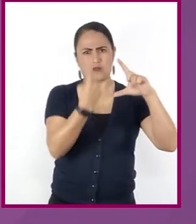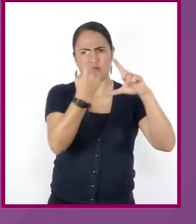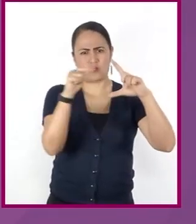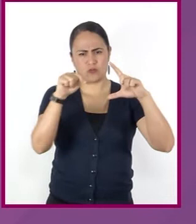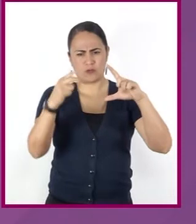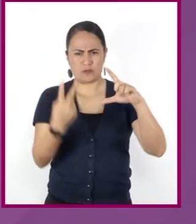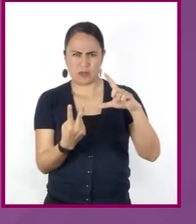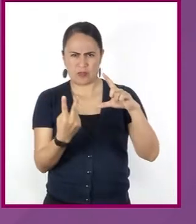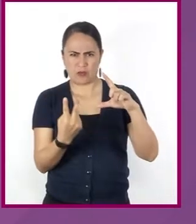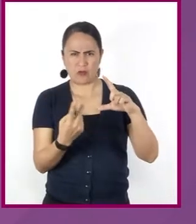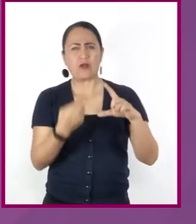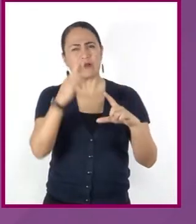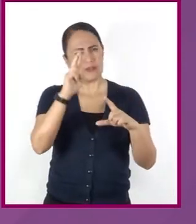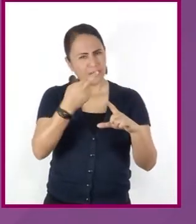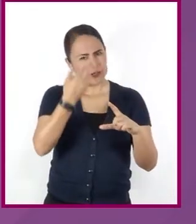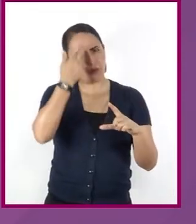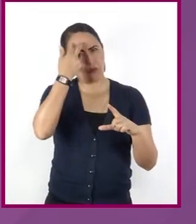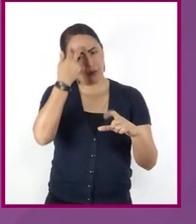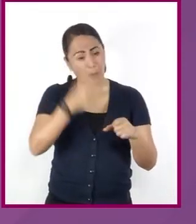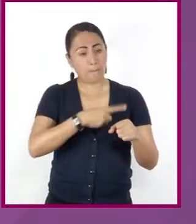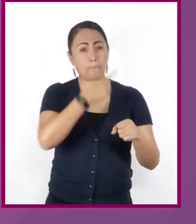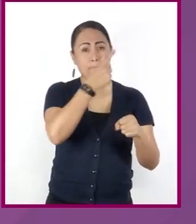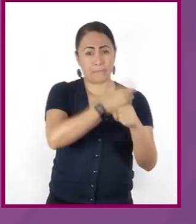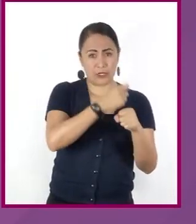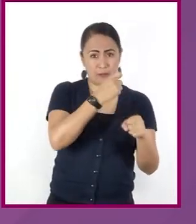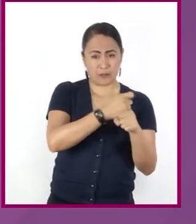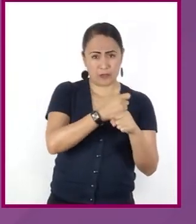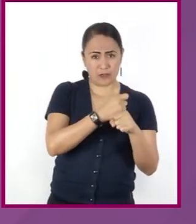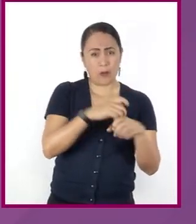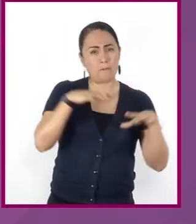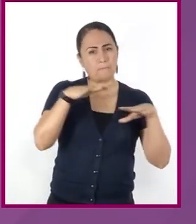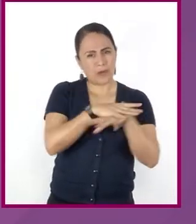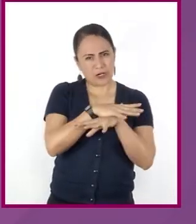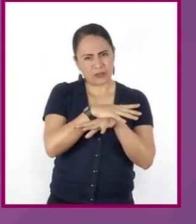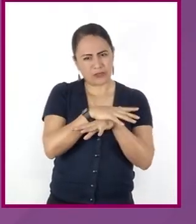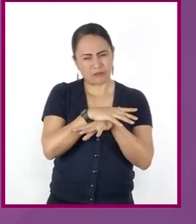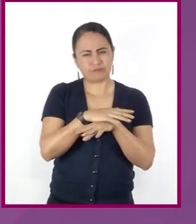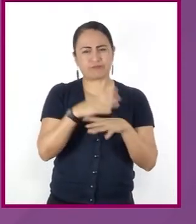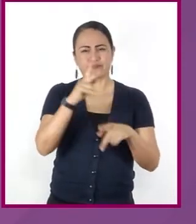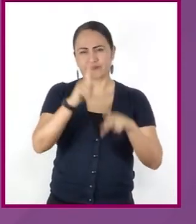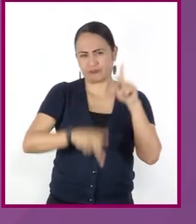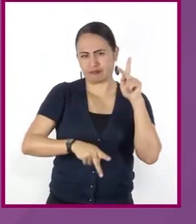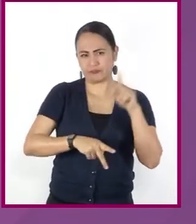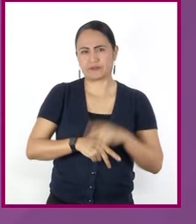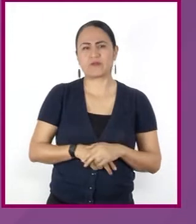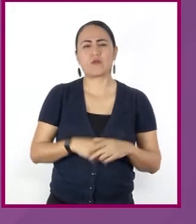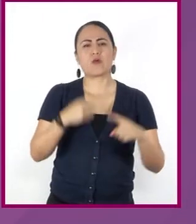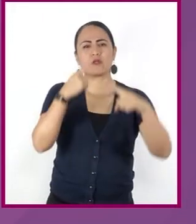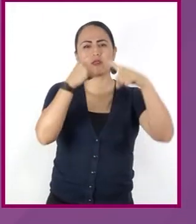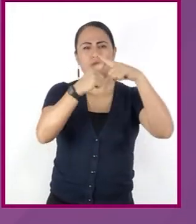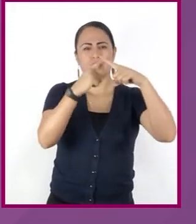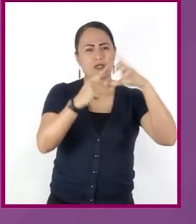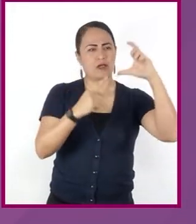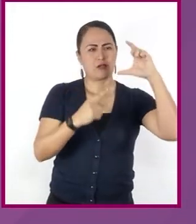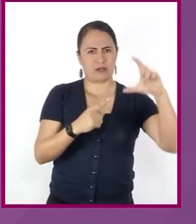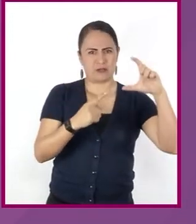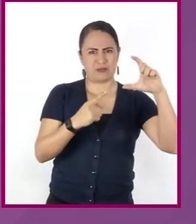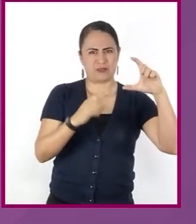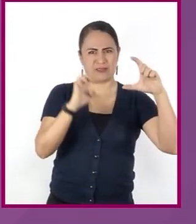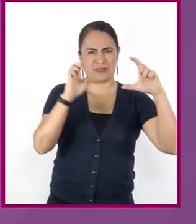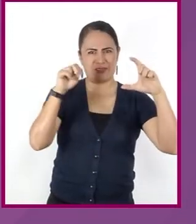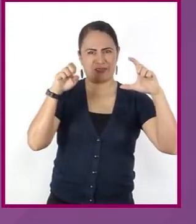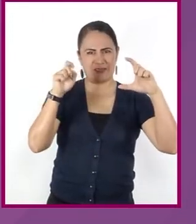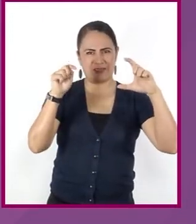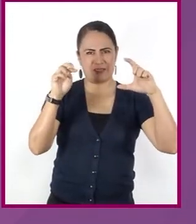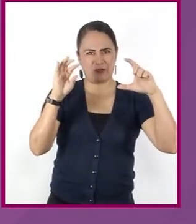pulgada, les recuerdo que primero convertimos a una fracción impropia, multiplicando el entero, que es el número